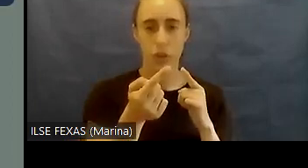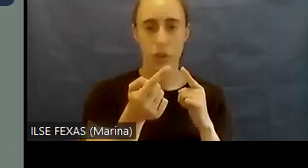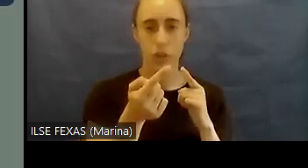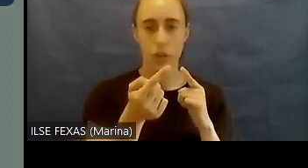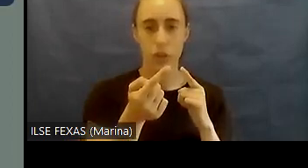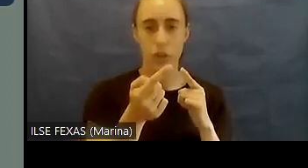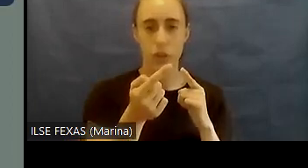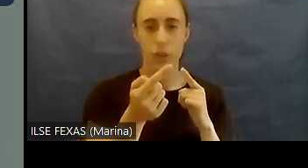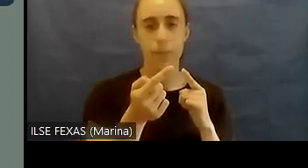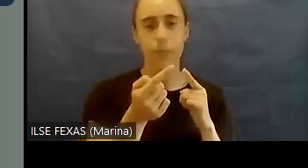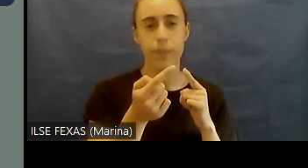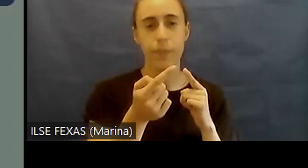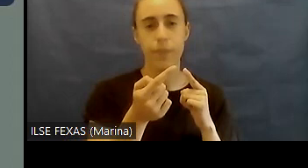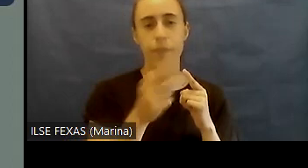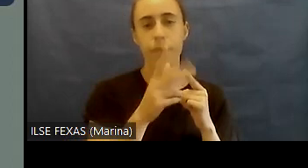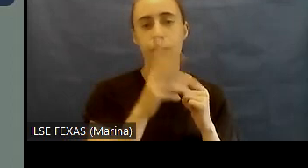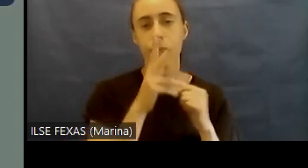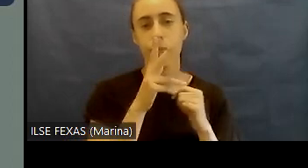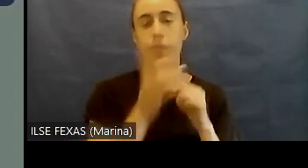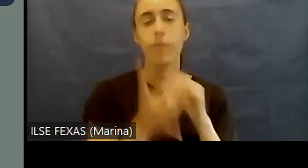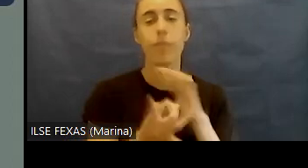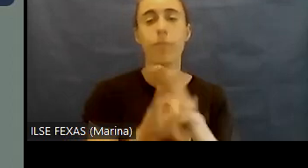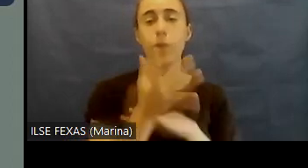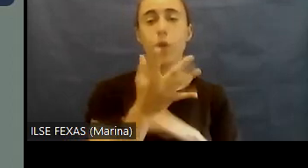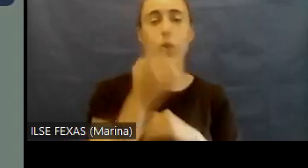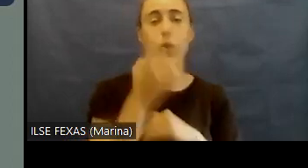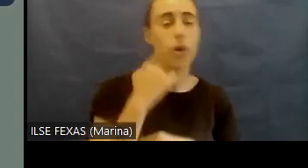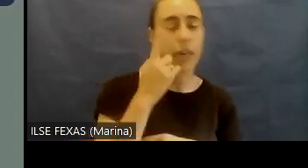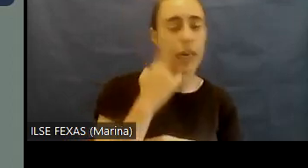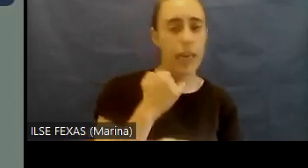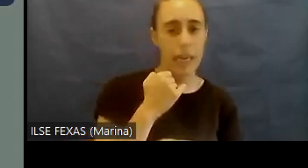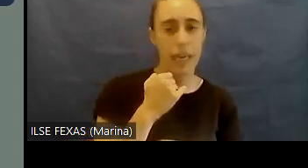emenagogo sería productor de la regla o